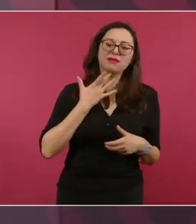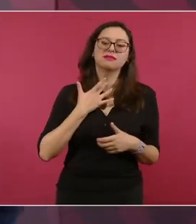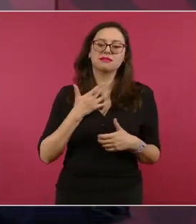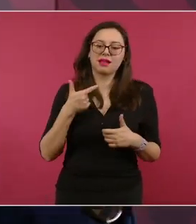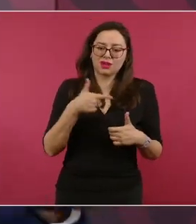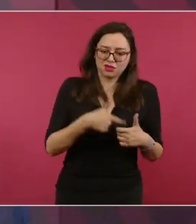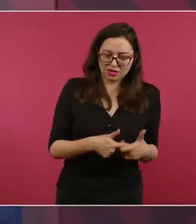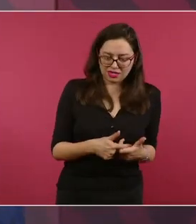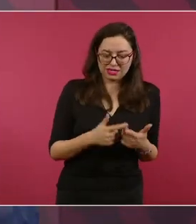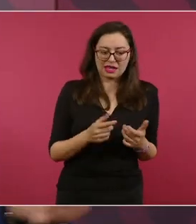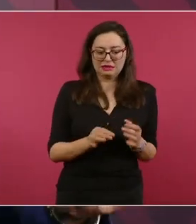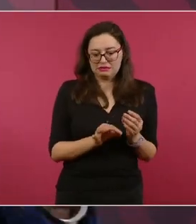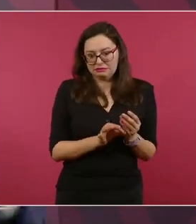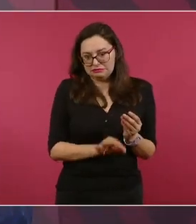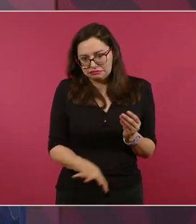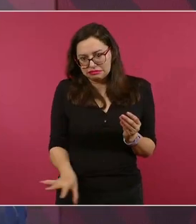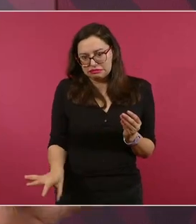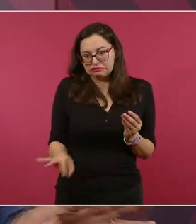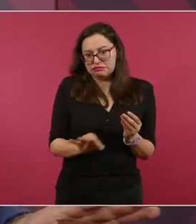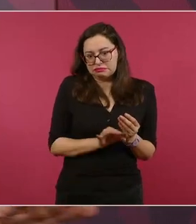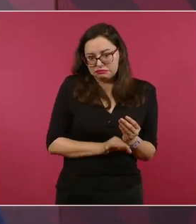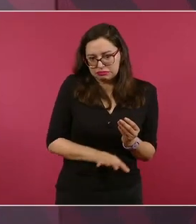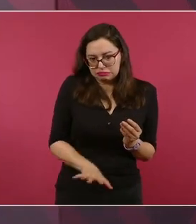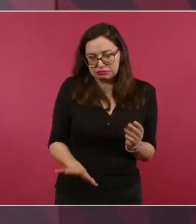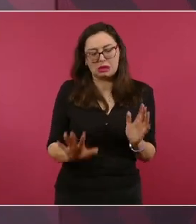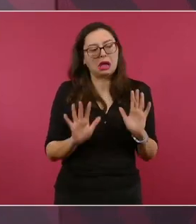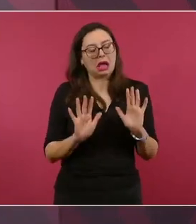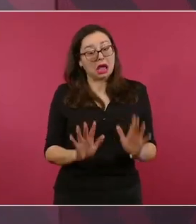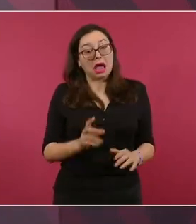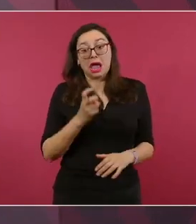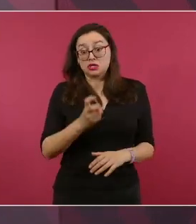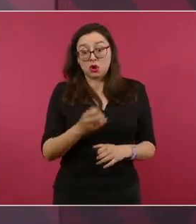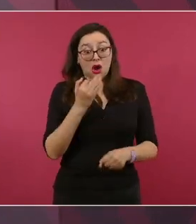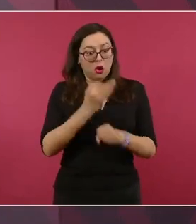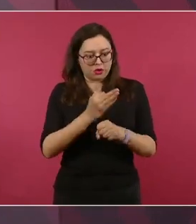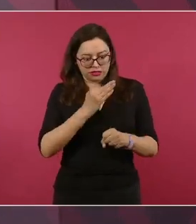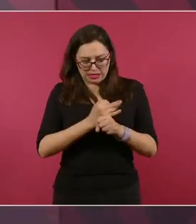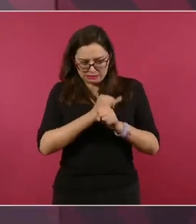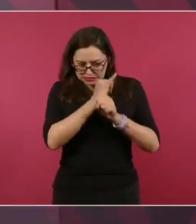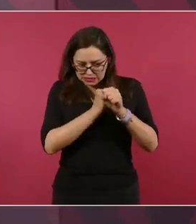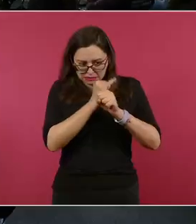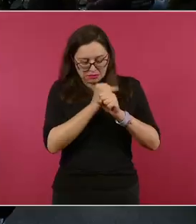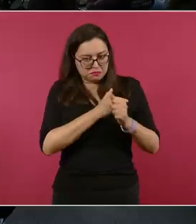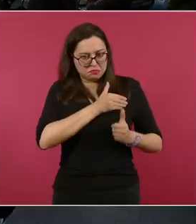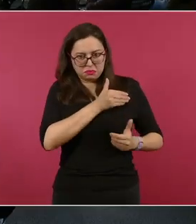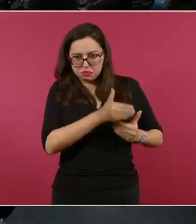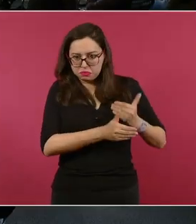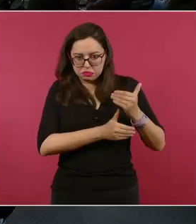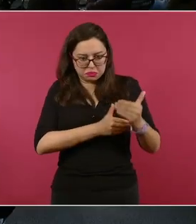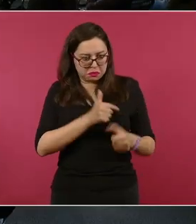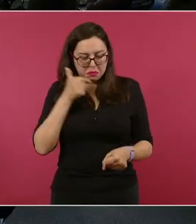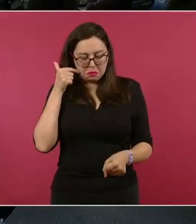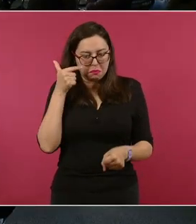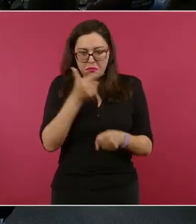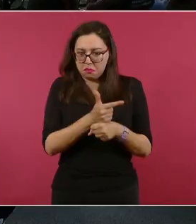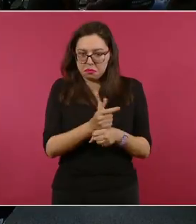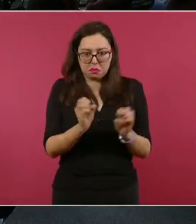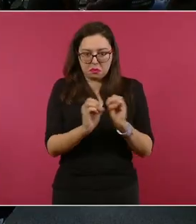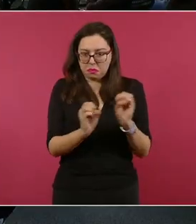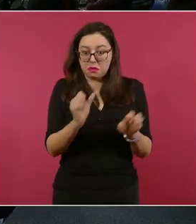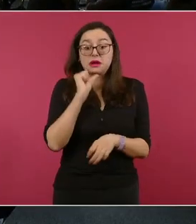Hasta ahora no ha habido nada de eso. Se están haciendo todos los